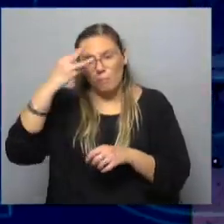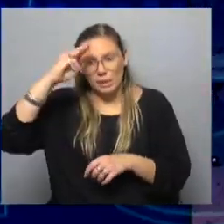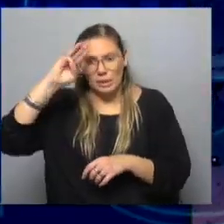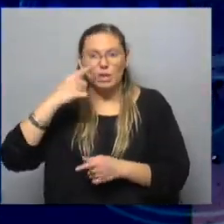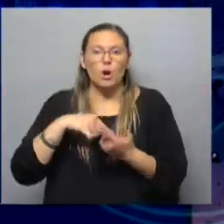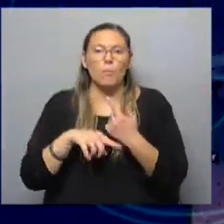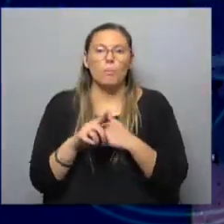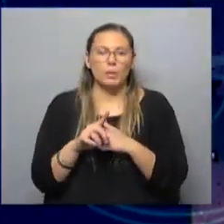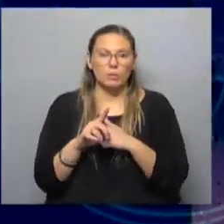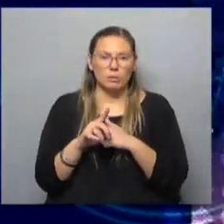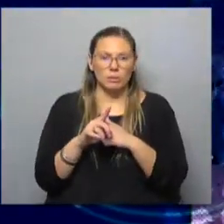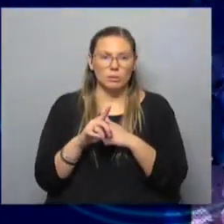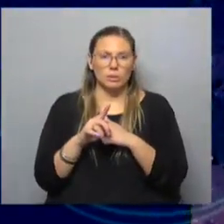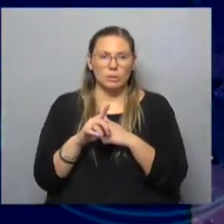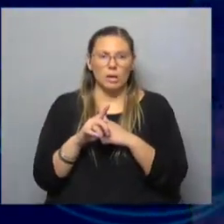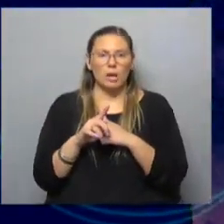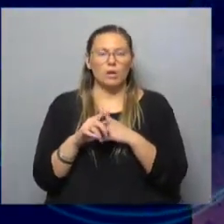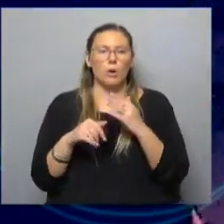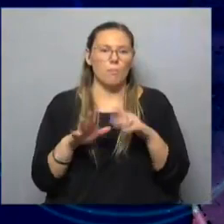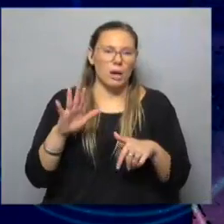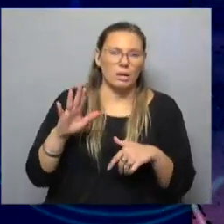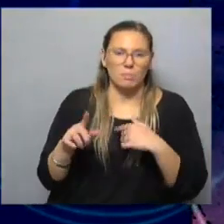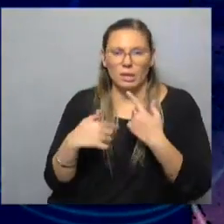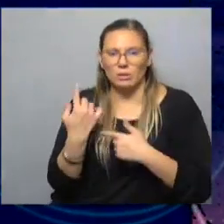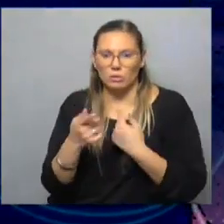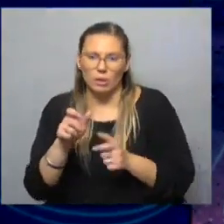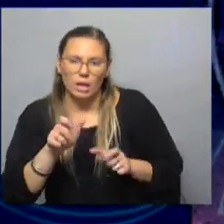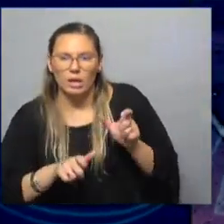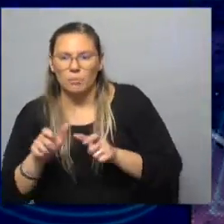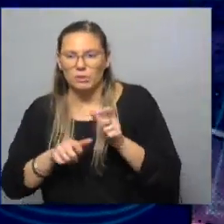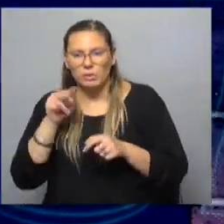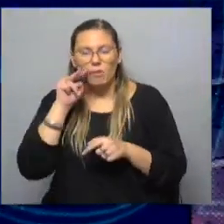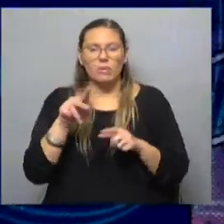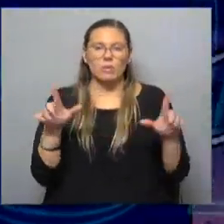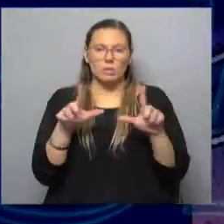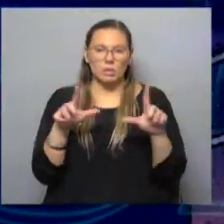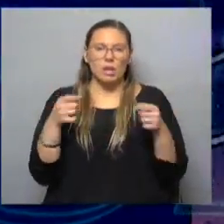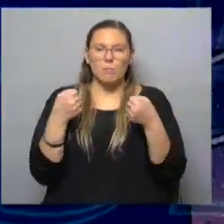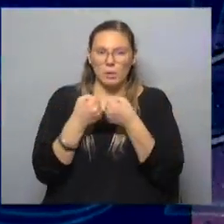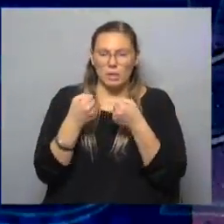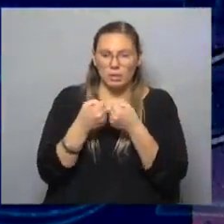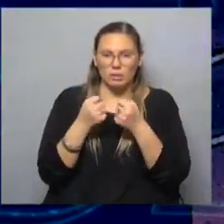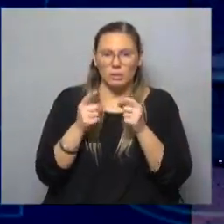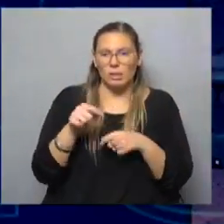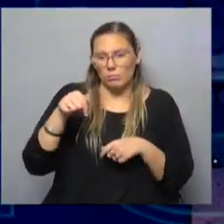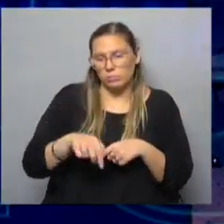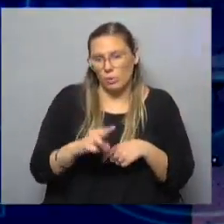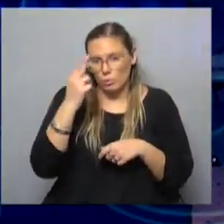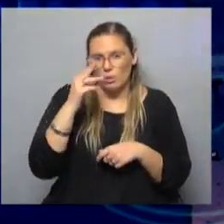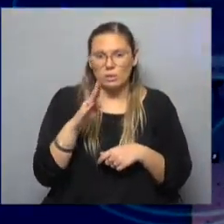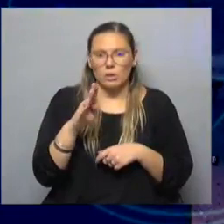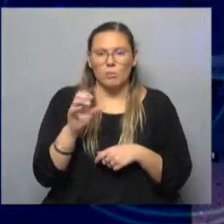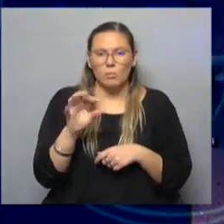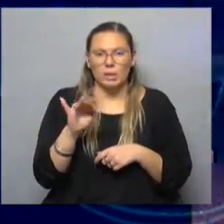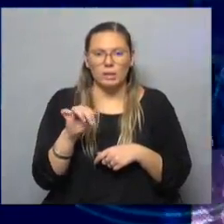supuesto, lo más atractivo creo para todo el público va a estar viéndolo por la televisión, es la pelea del prospecto uruguayo, el Petty Vidal,